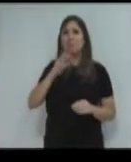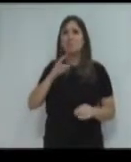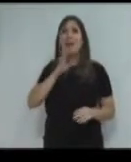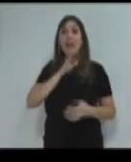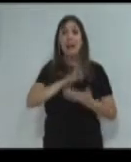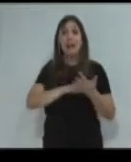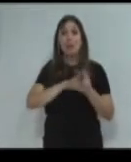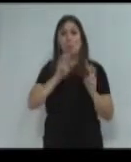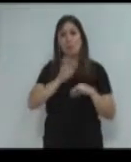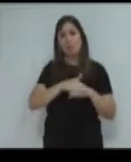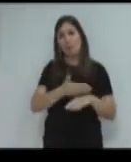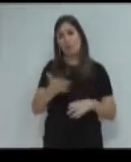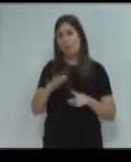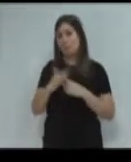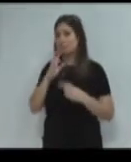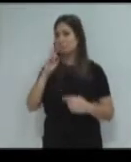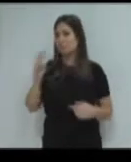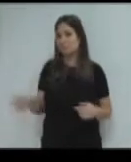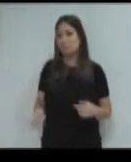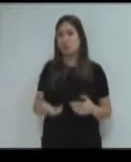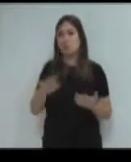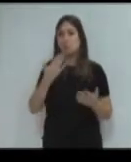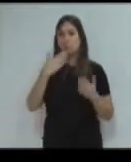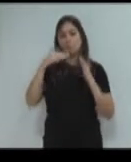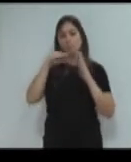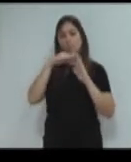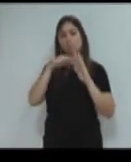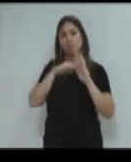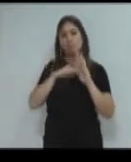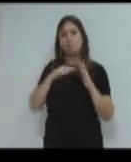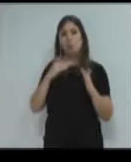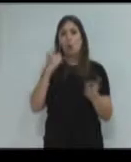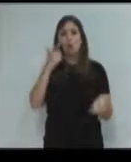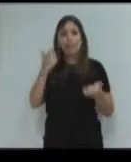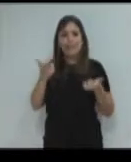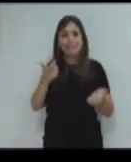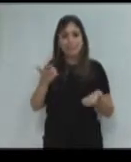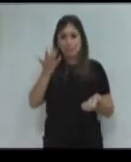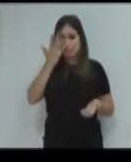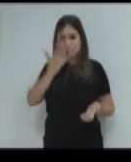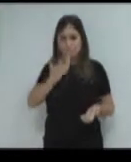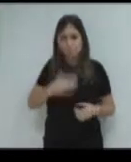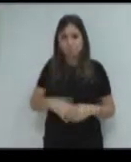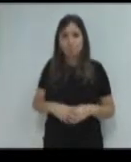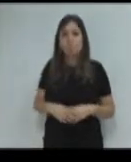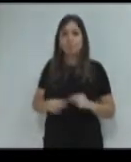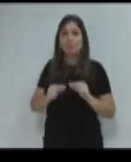todo, que contenga un suficiente contraste, un tamaño de fuente,